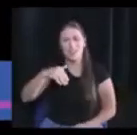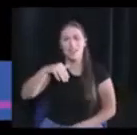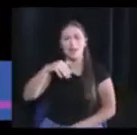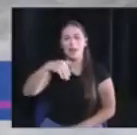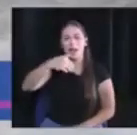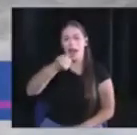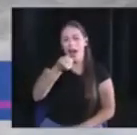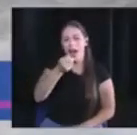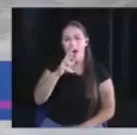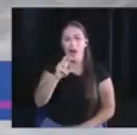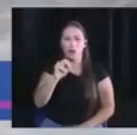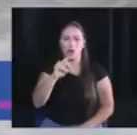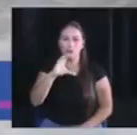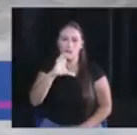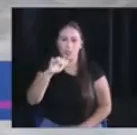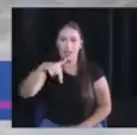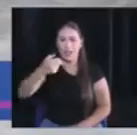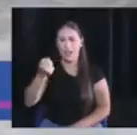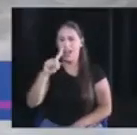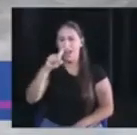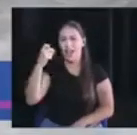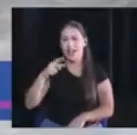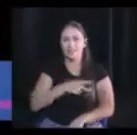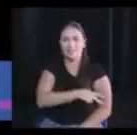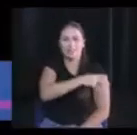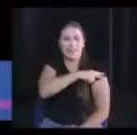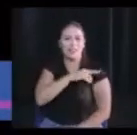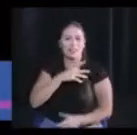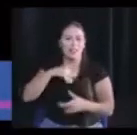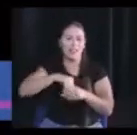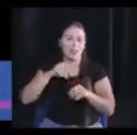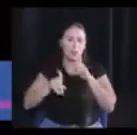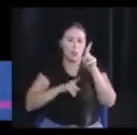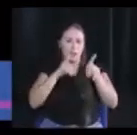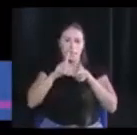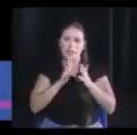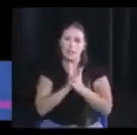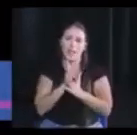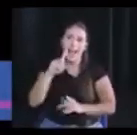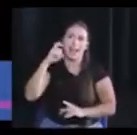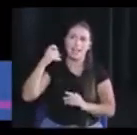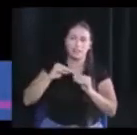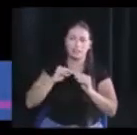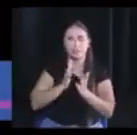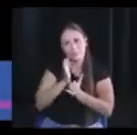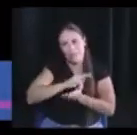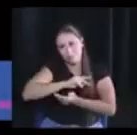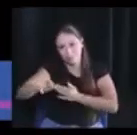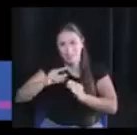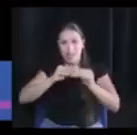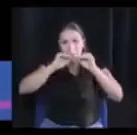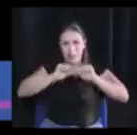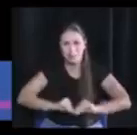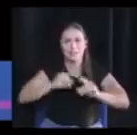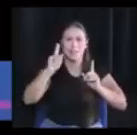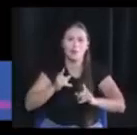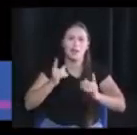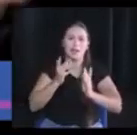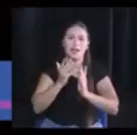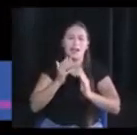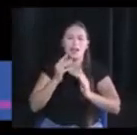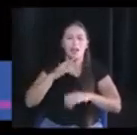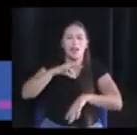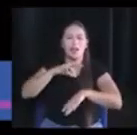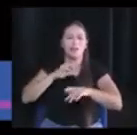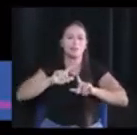Rodrigo Arocena, ex rector de la universidad, ex o siempre matemático y también doctor en estudios de desarrollo.